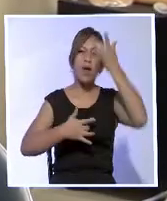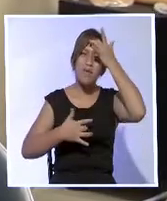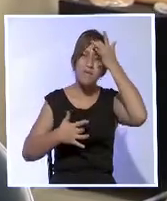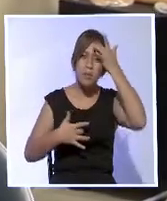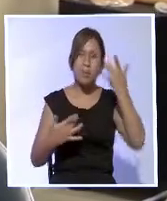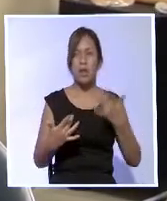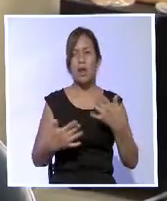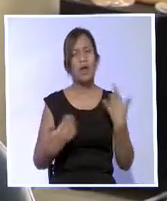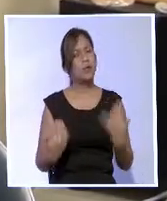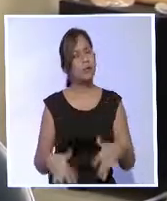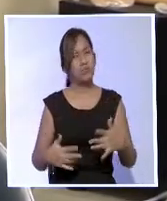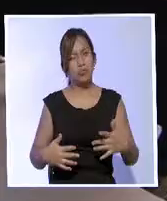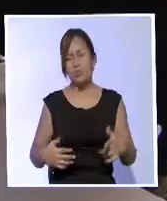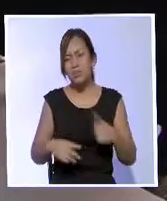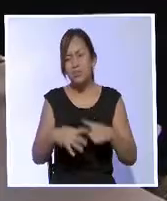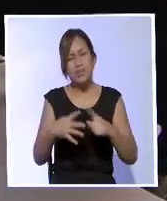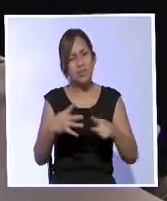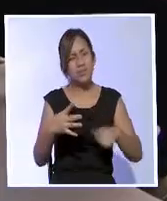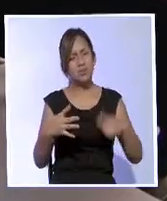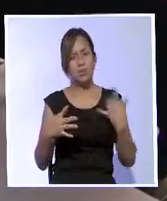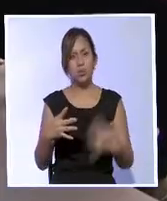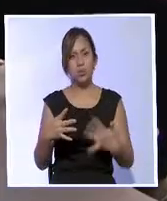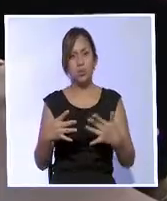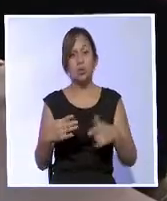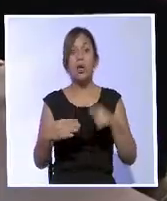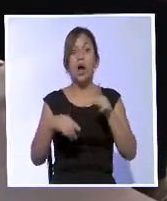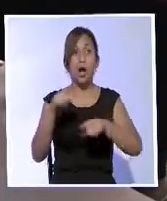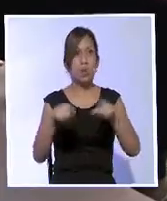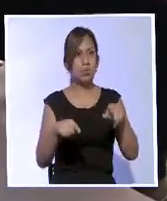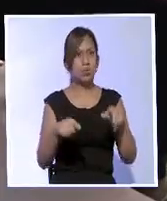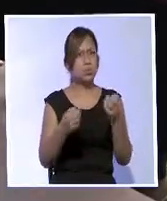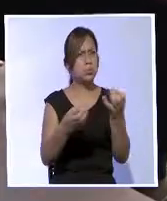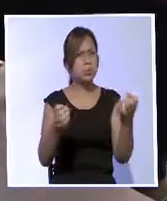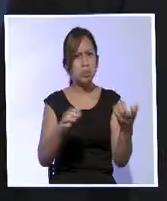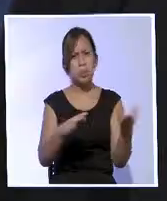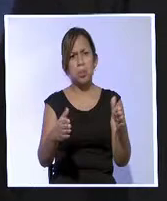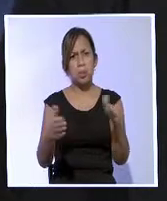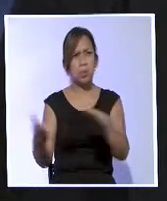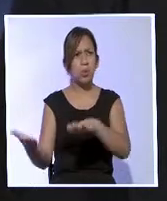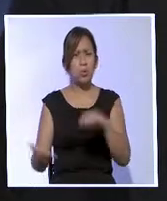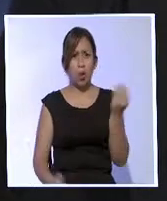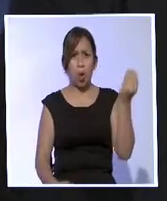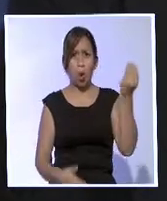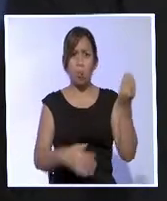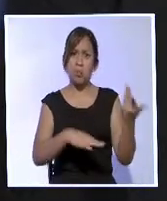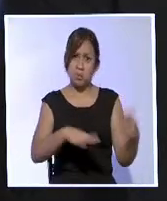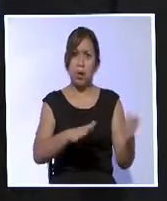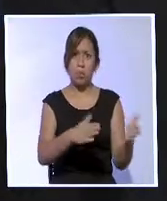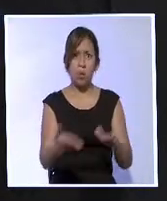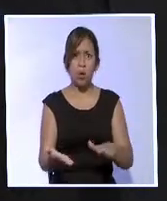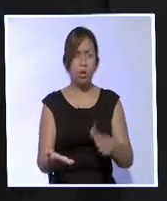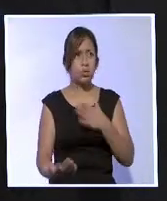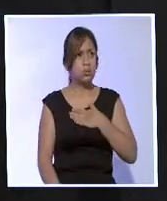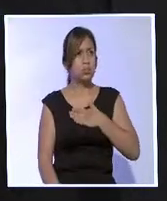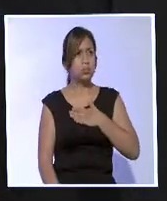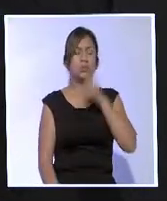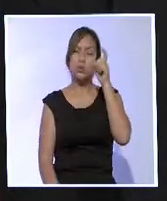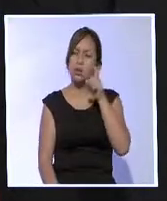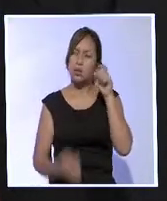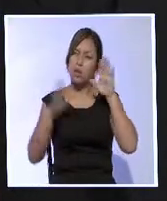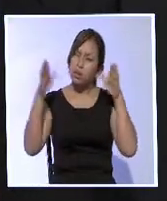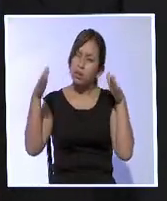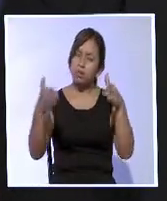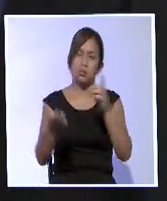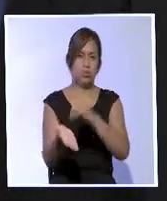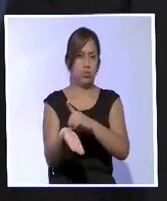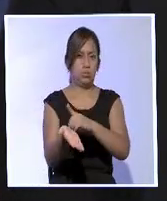con el objetivo de reducir los índices de mortalidad prematura esto de aquí además es por su carácter